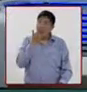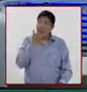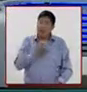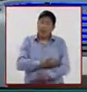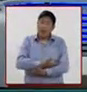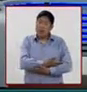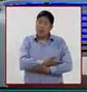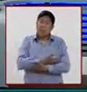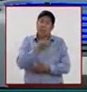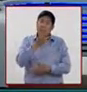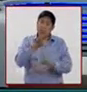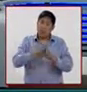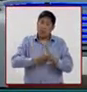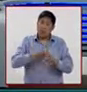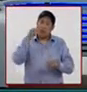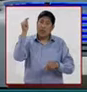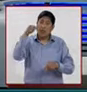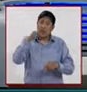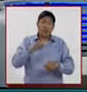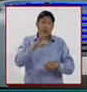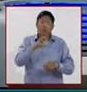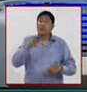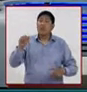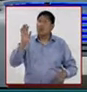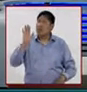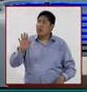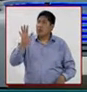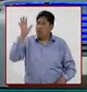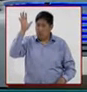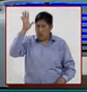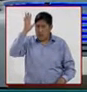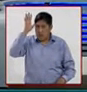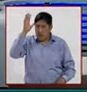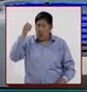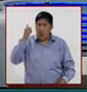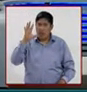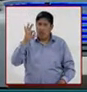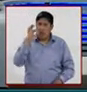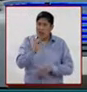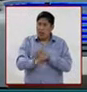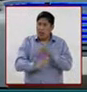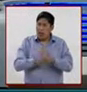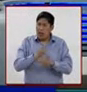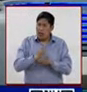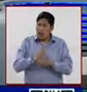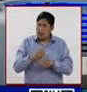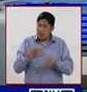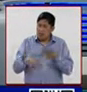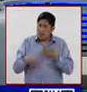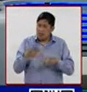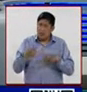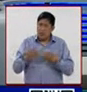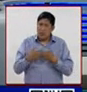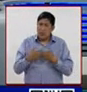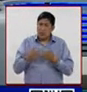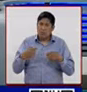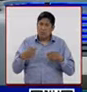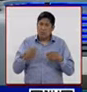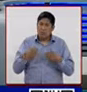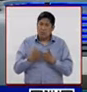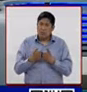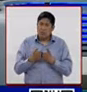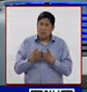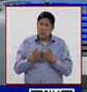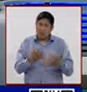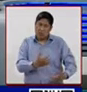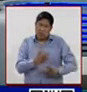esta bebecita de 4 meses en Cochabamba. Su papá, de 19 años, por problemas de pareja, decide llevarse a la bebé. Exacto. ¿Qué hizo